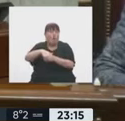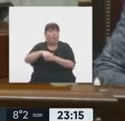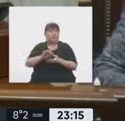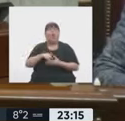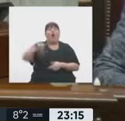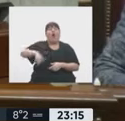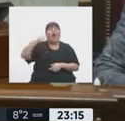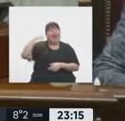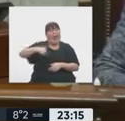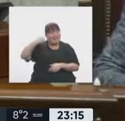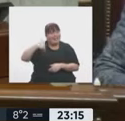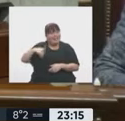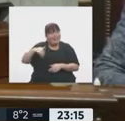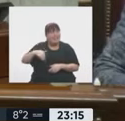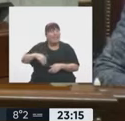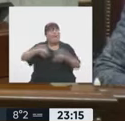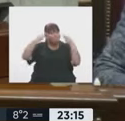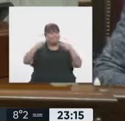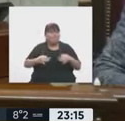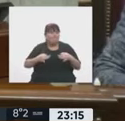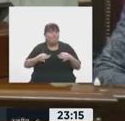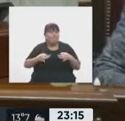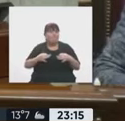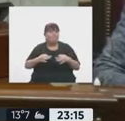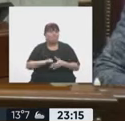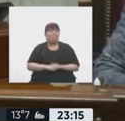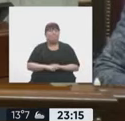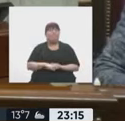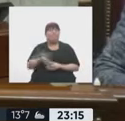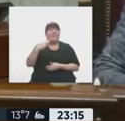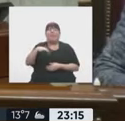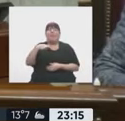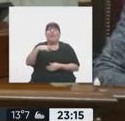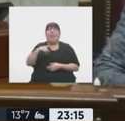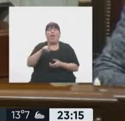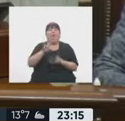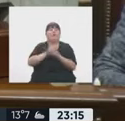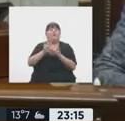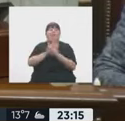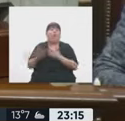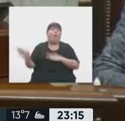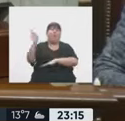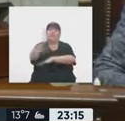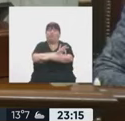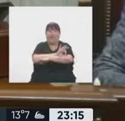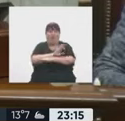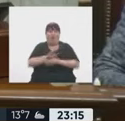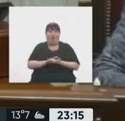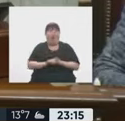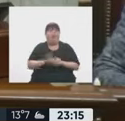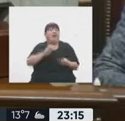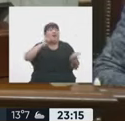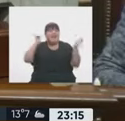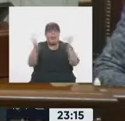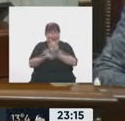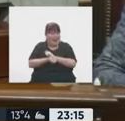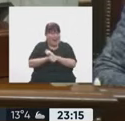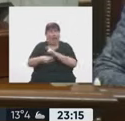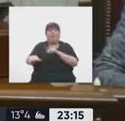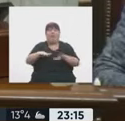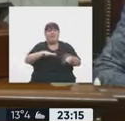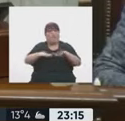en Argentina realmente se barajar sered de nuevo y se cambiara una